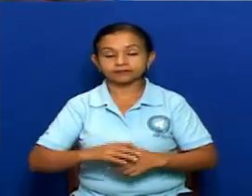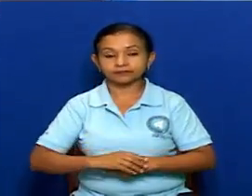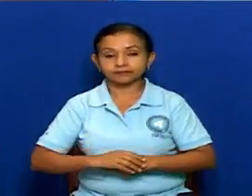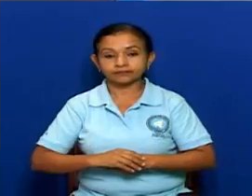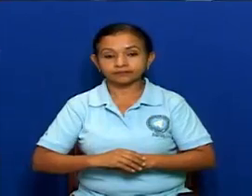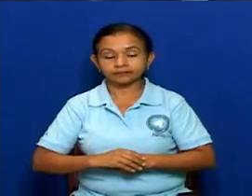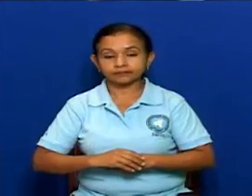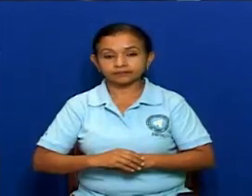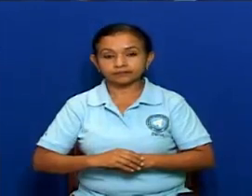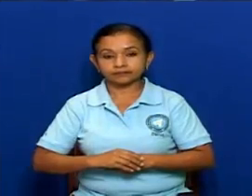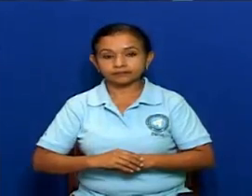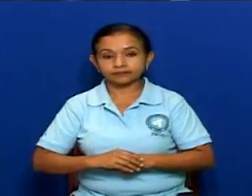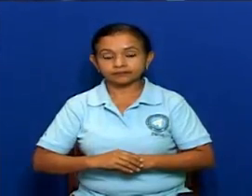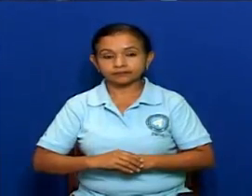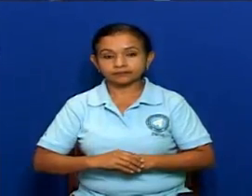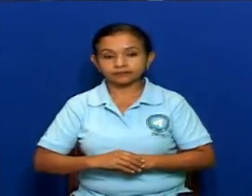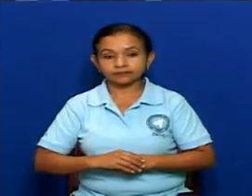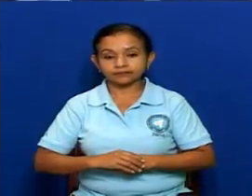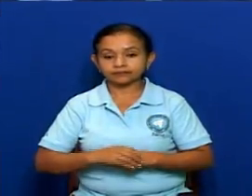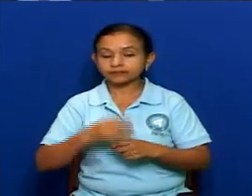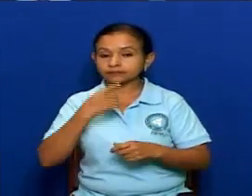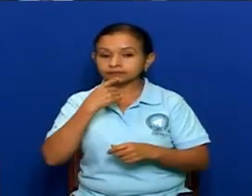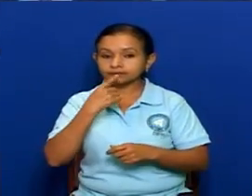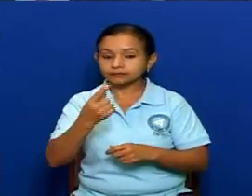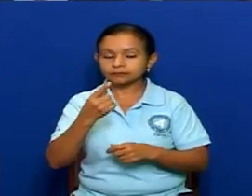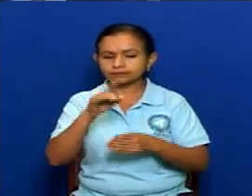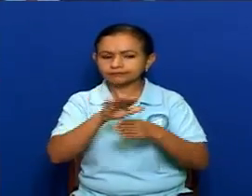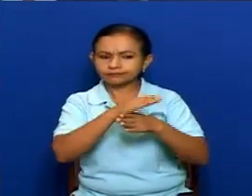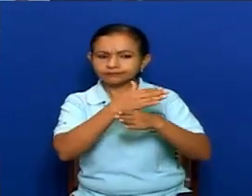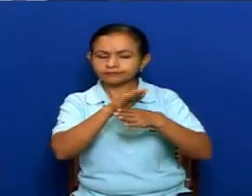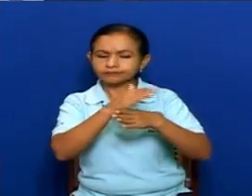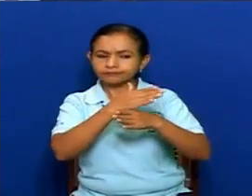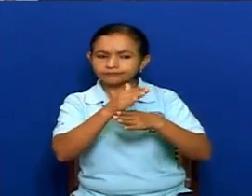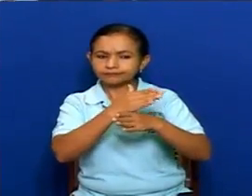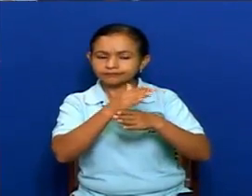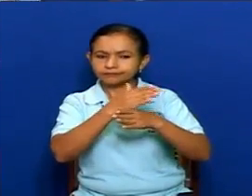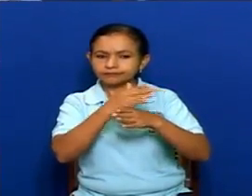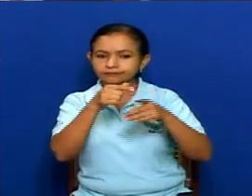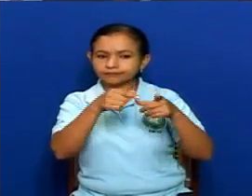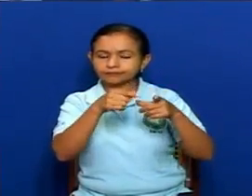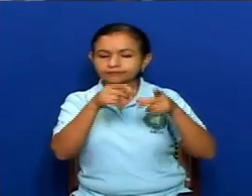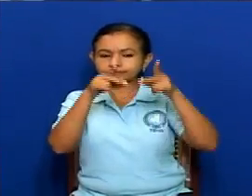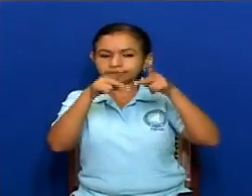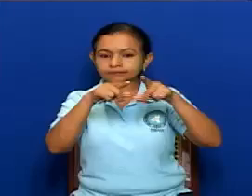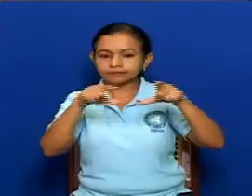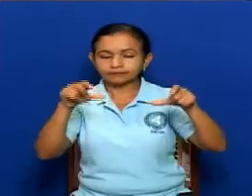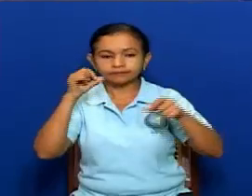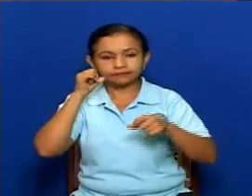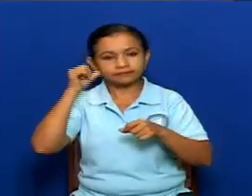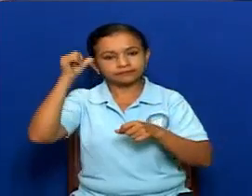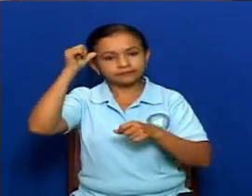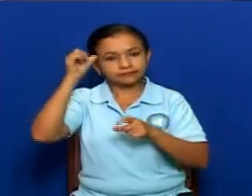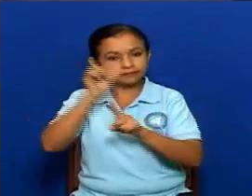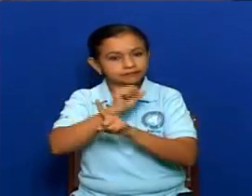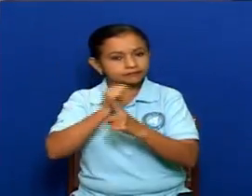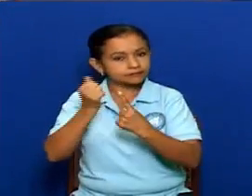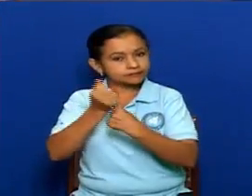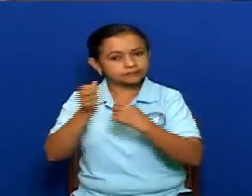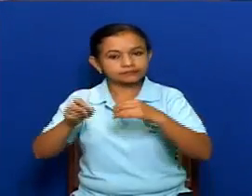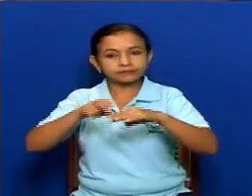que en este caso establecimos esquemas distintos. Aperturar un programa de educación de adulto en el Parlamento,